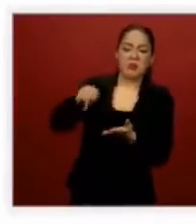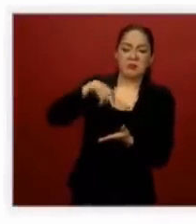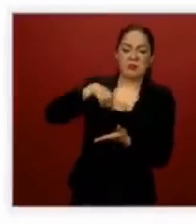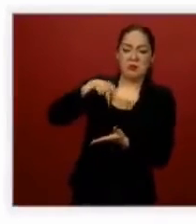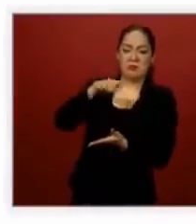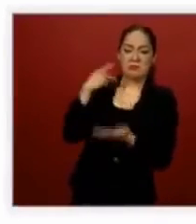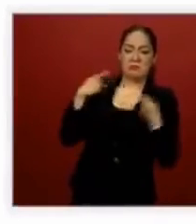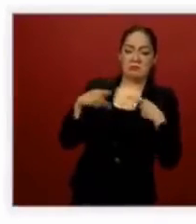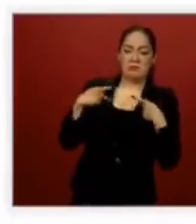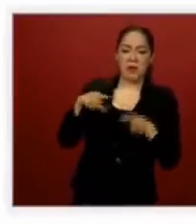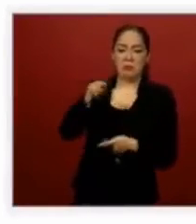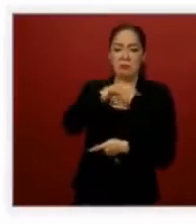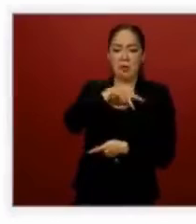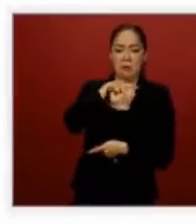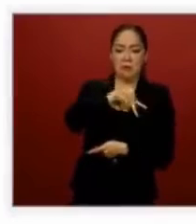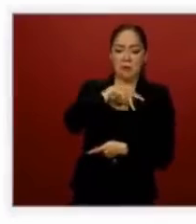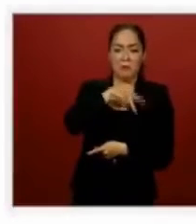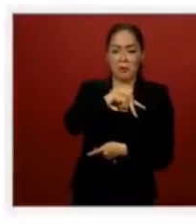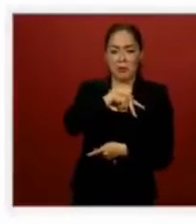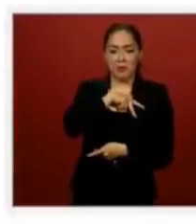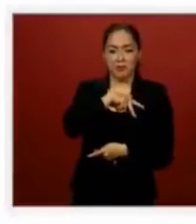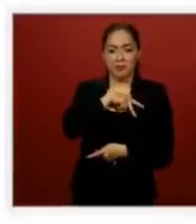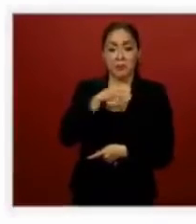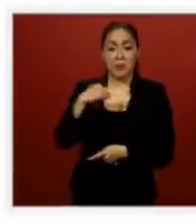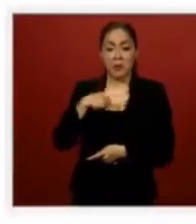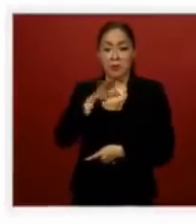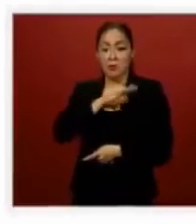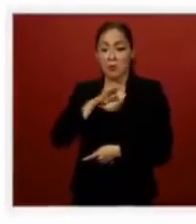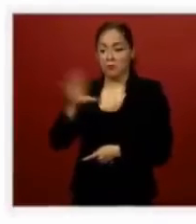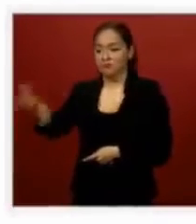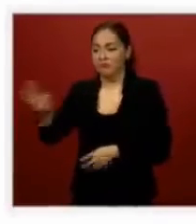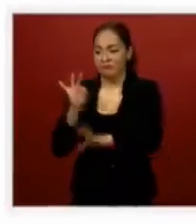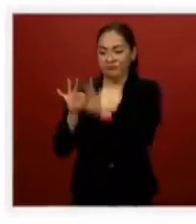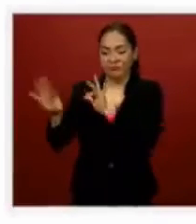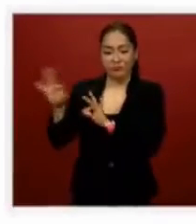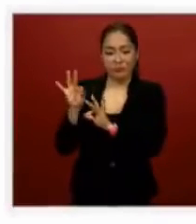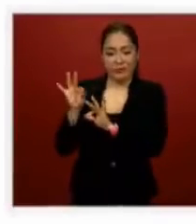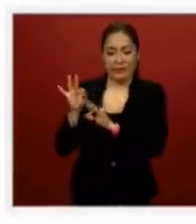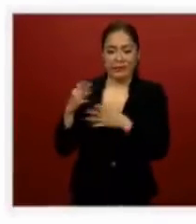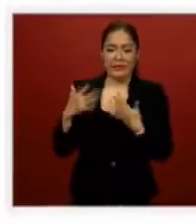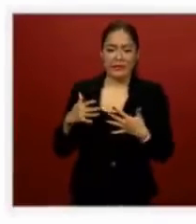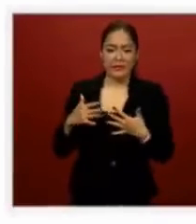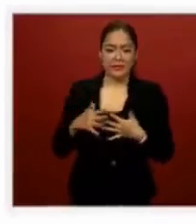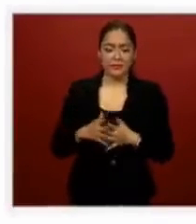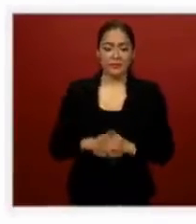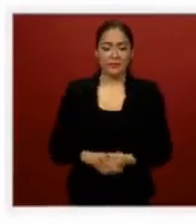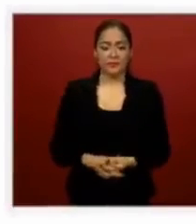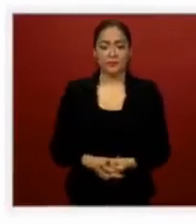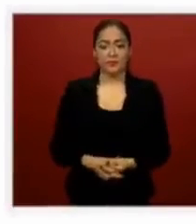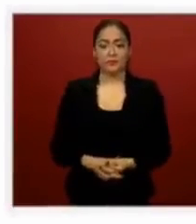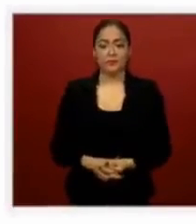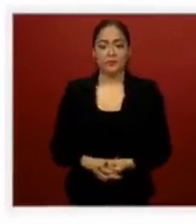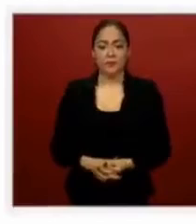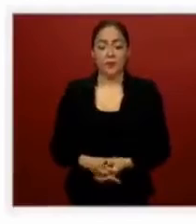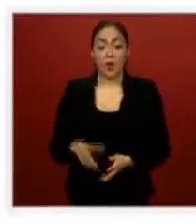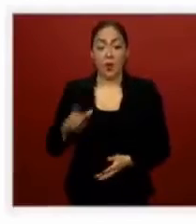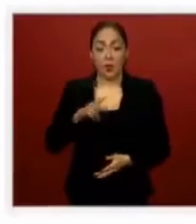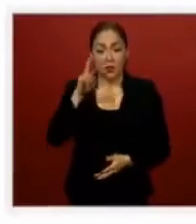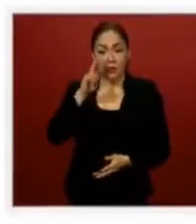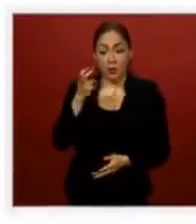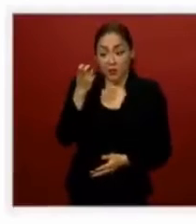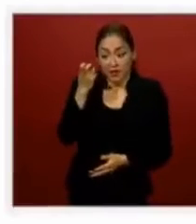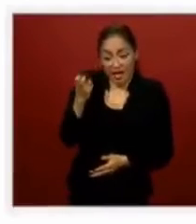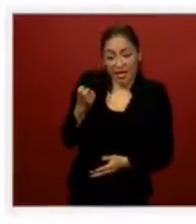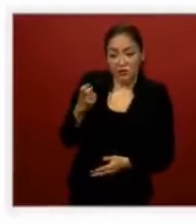nosotros, como algo lejano, como si fuera una mercancía. ¿Y qué ha pasado? Al concebirla